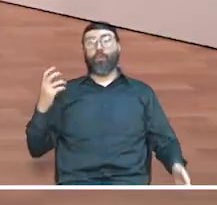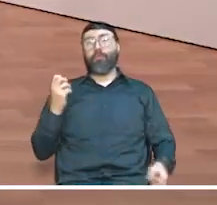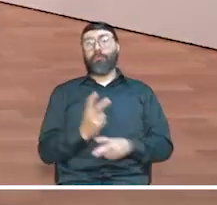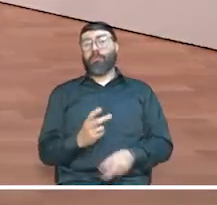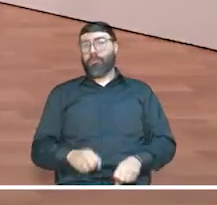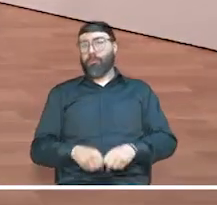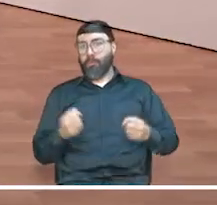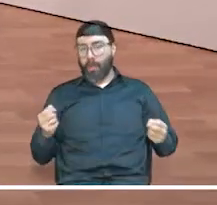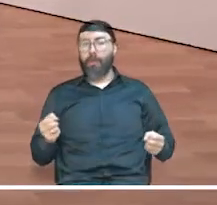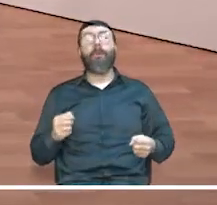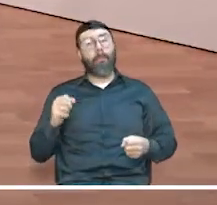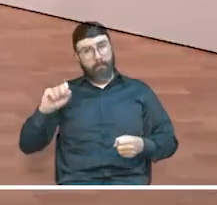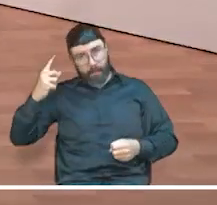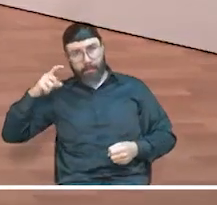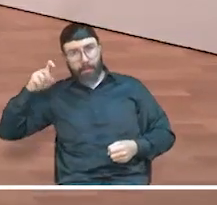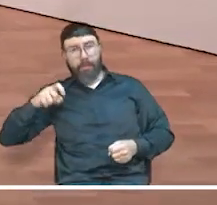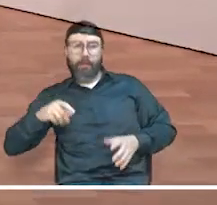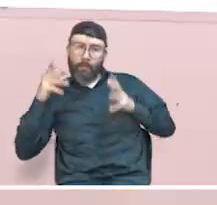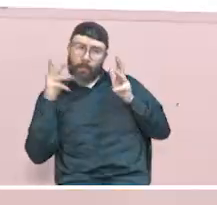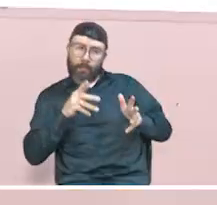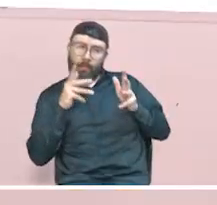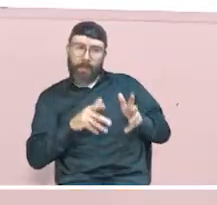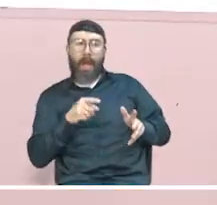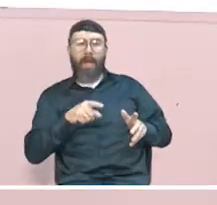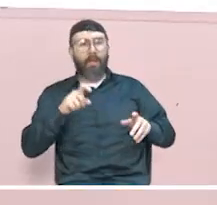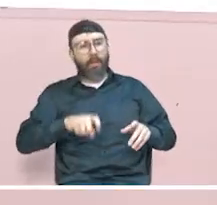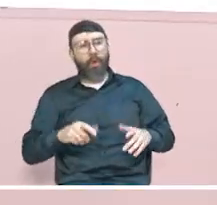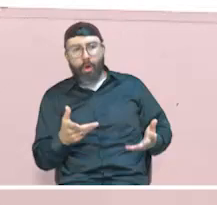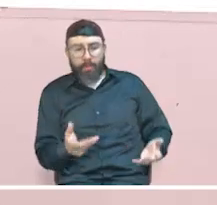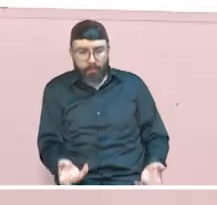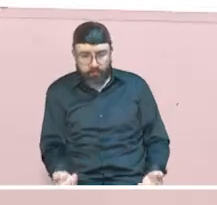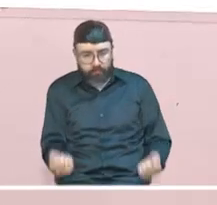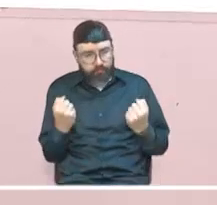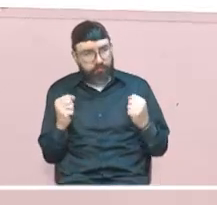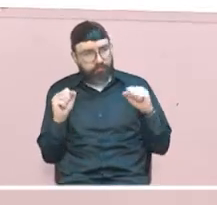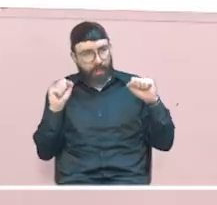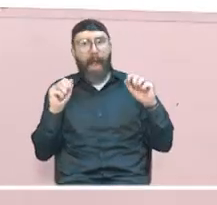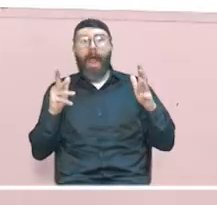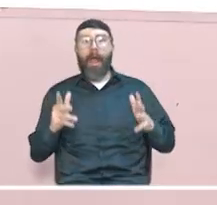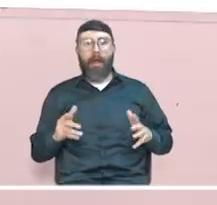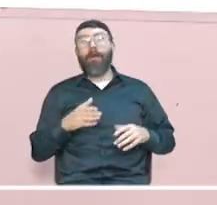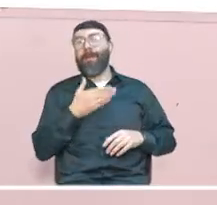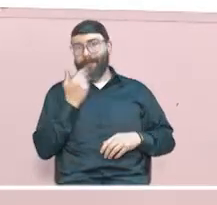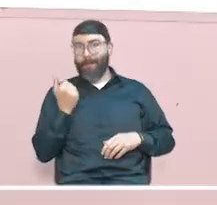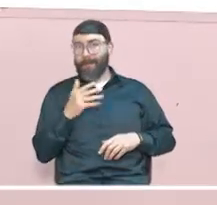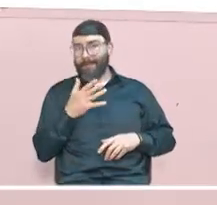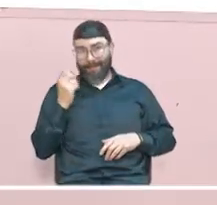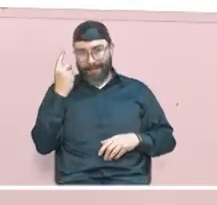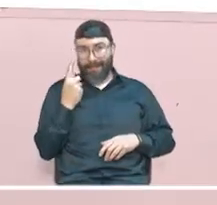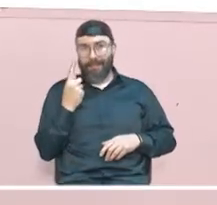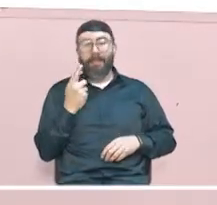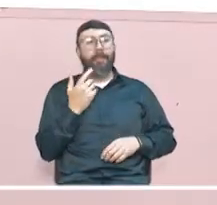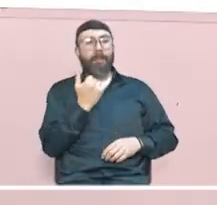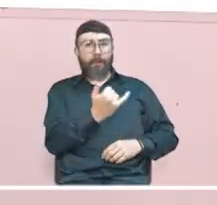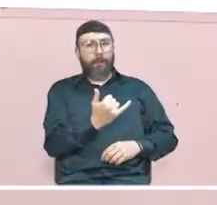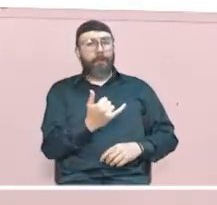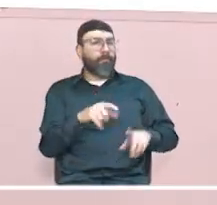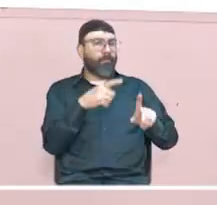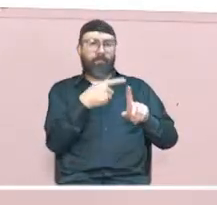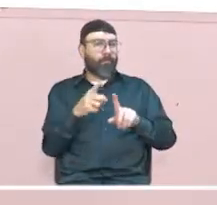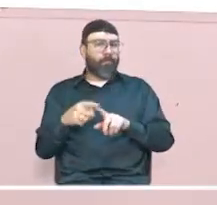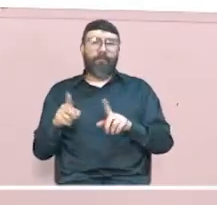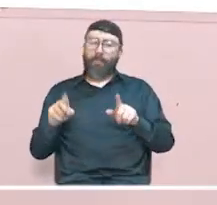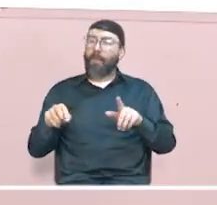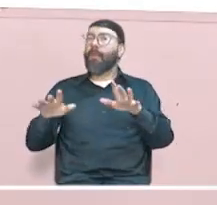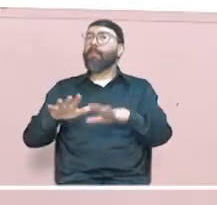una práctica de ella sin la debida progresión, digámoslo así. Pero también podemos hablar de aspectos bien